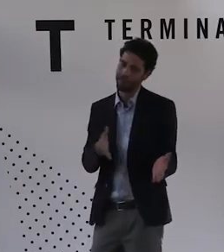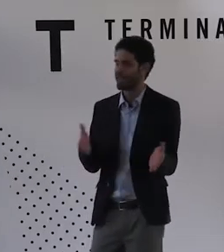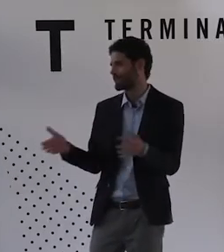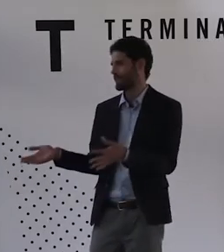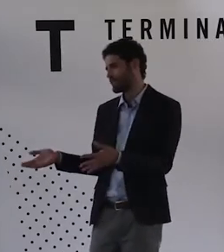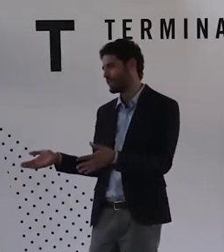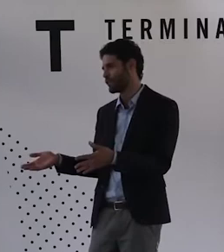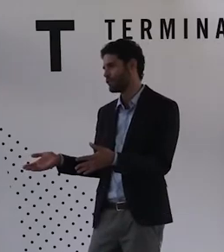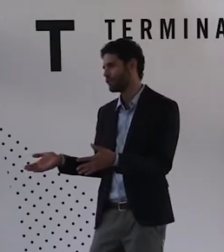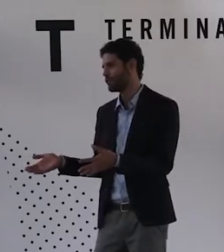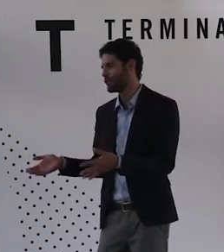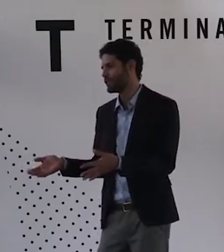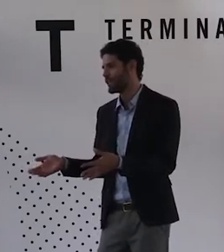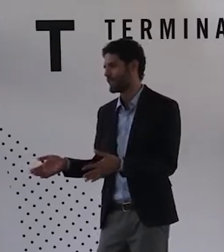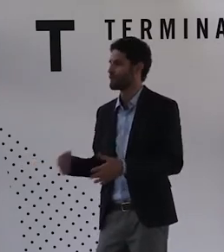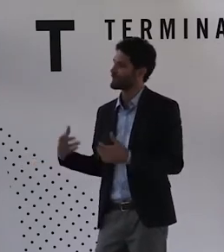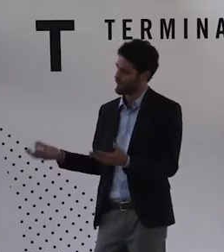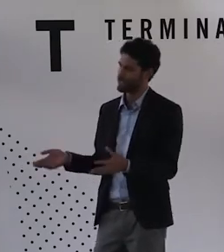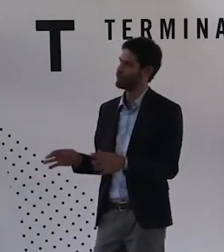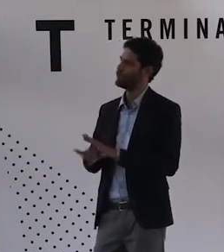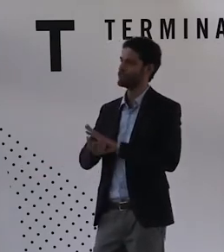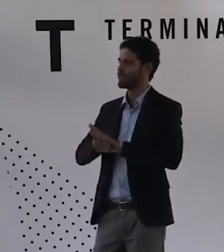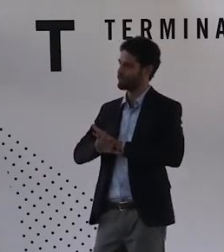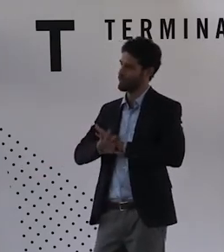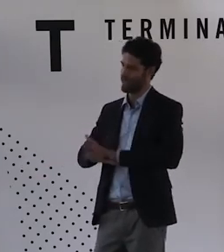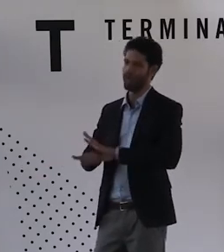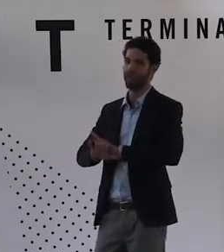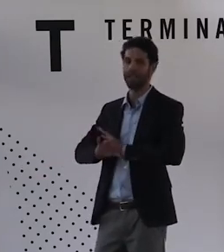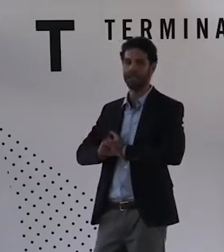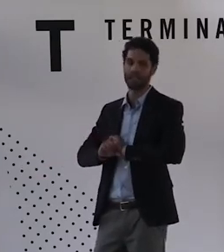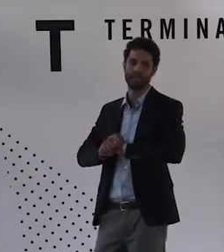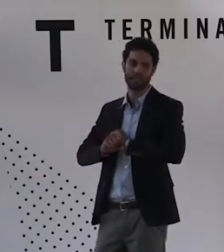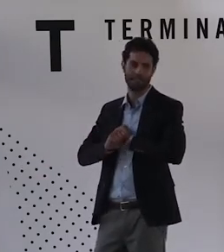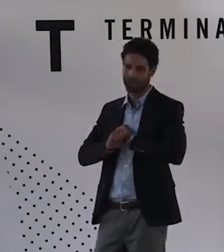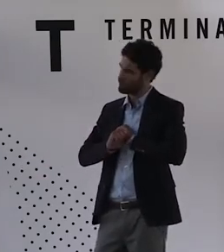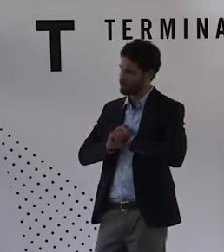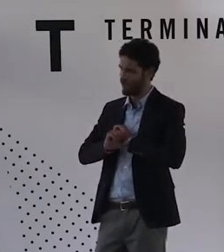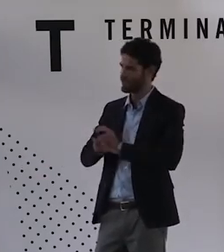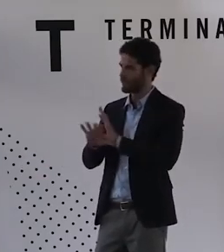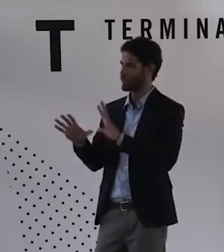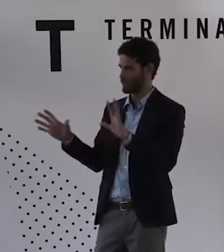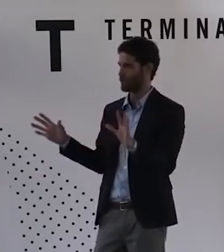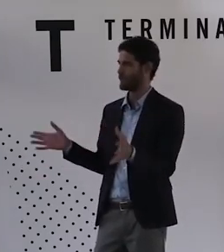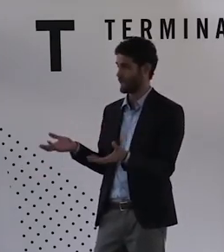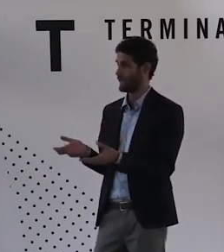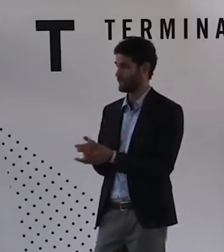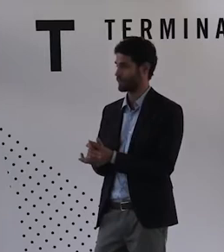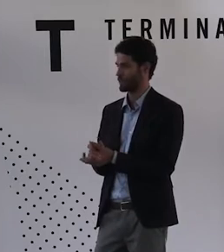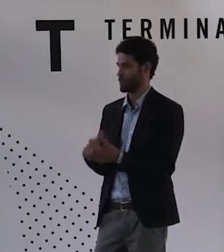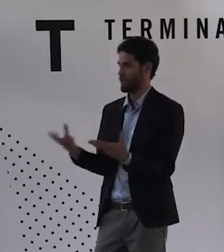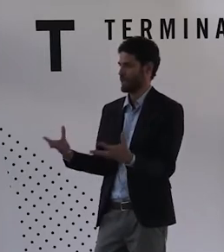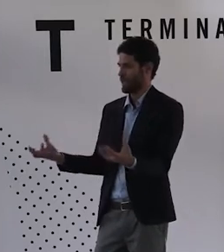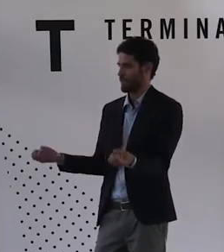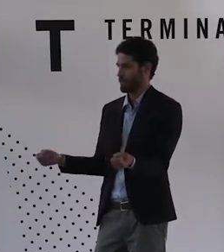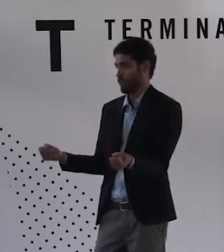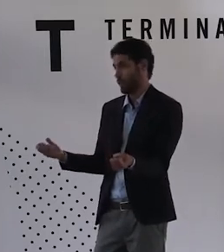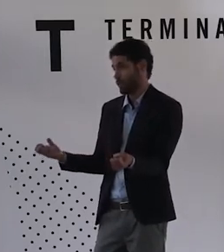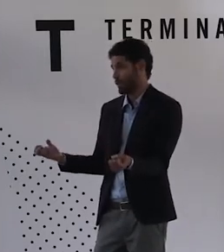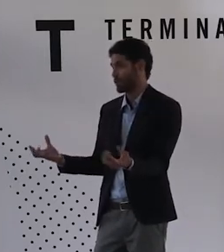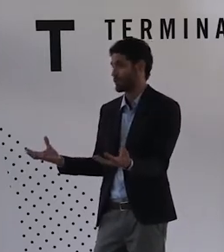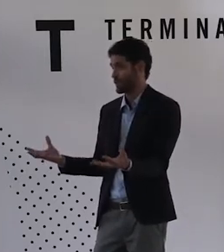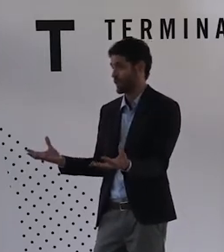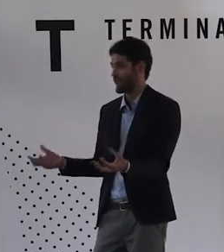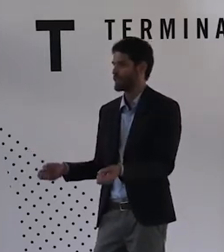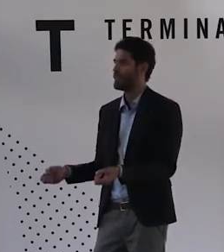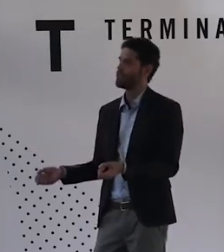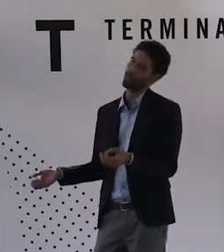pero depende de qué estás haciendo. En el mentalismo es una rama que es casi 100% mental, en donde no hay nada, no hay